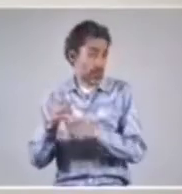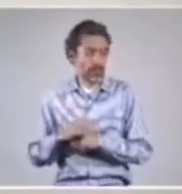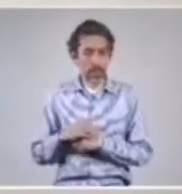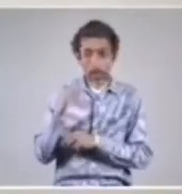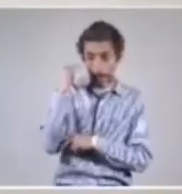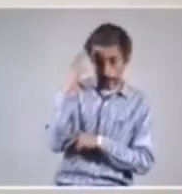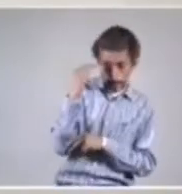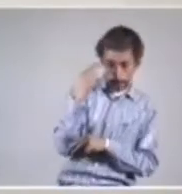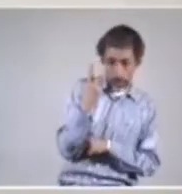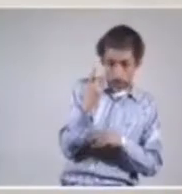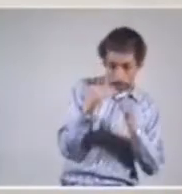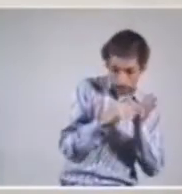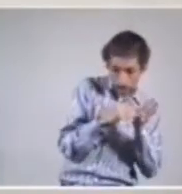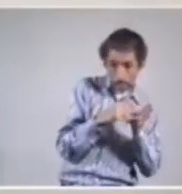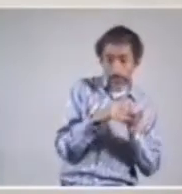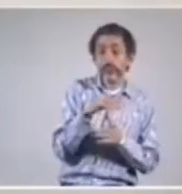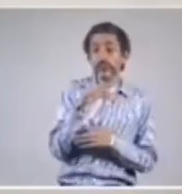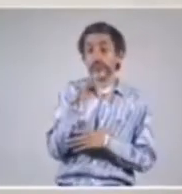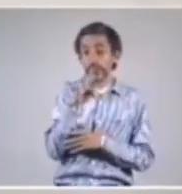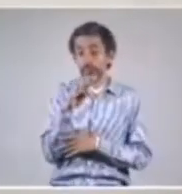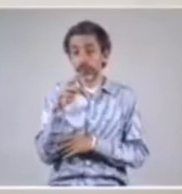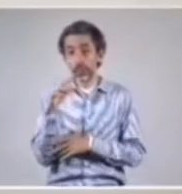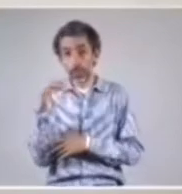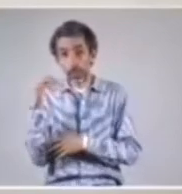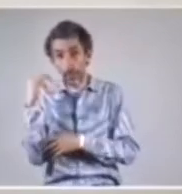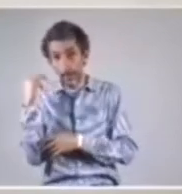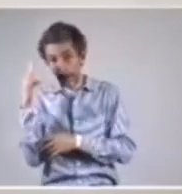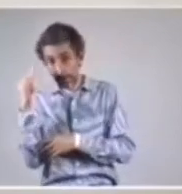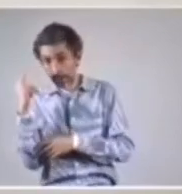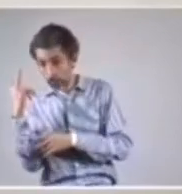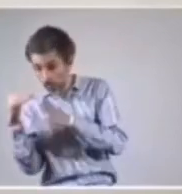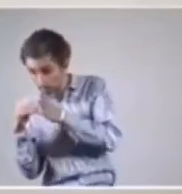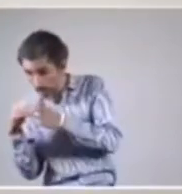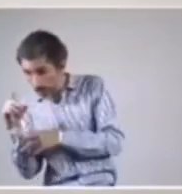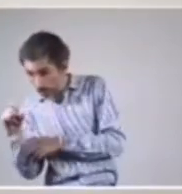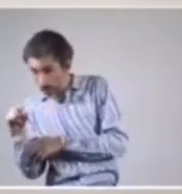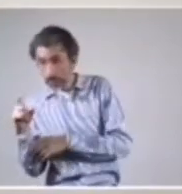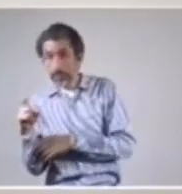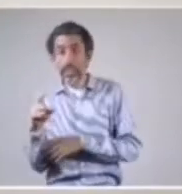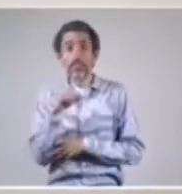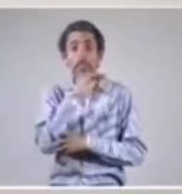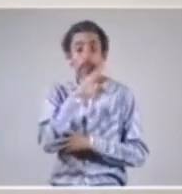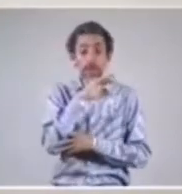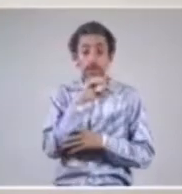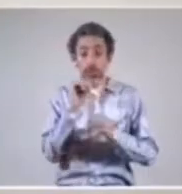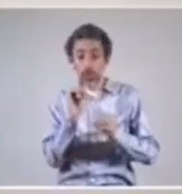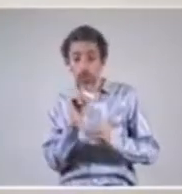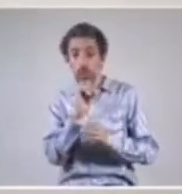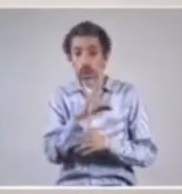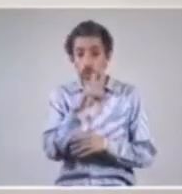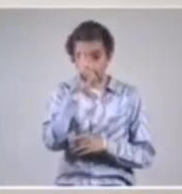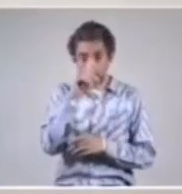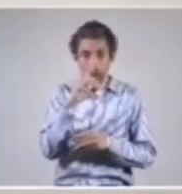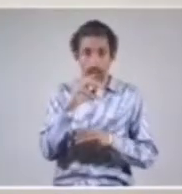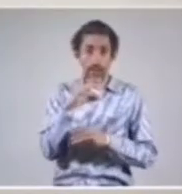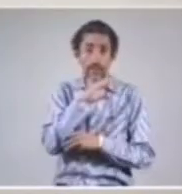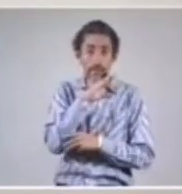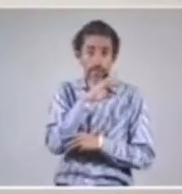del 2019 y marzo del 2020 se redujo la disposición final de residuos sólidos